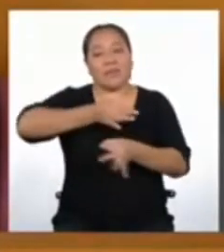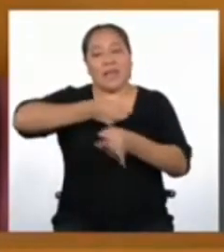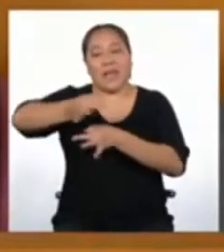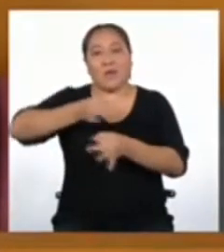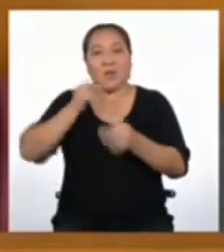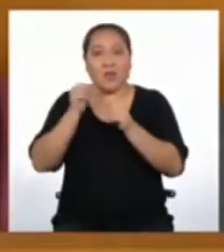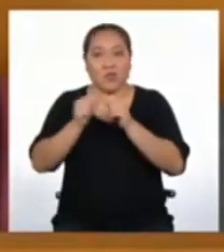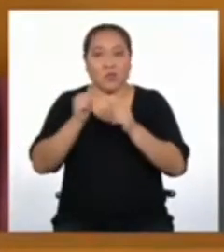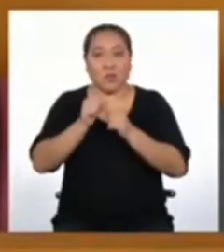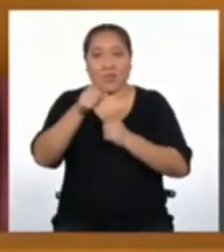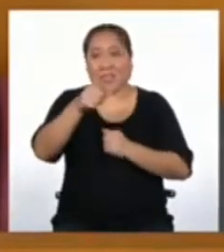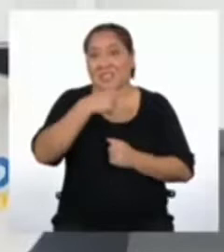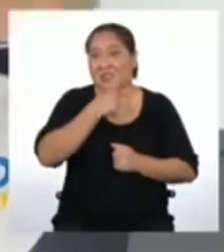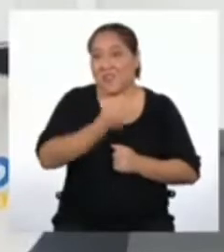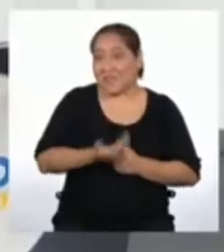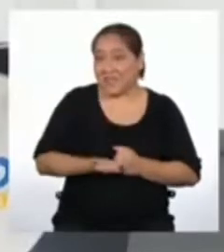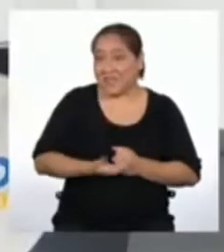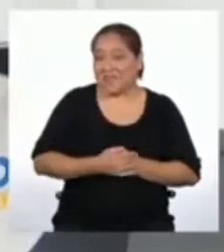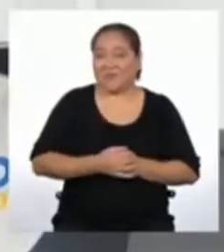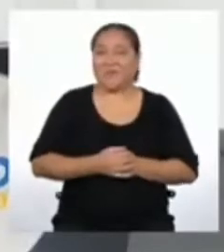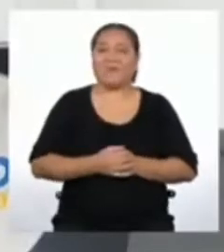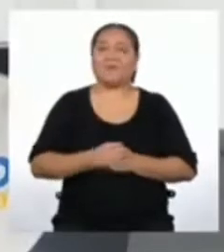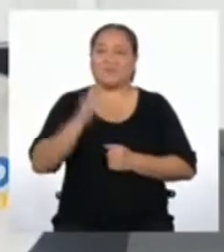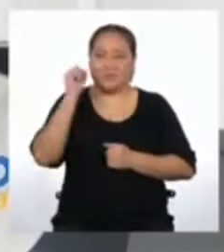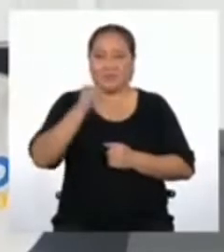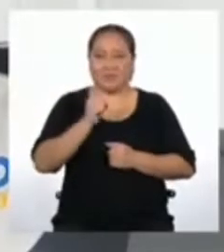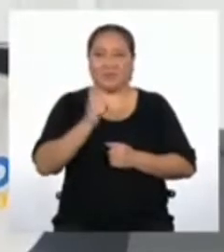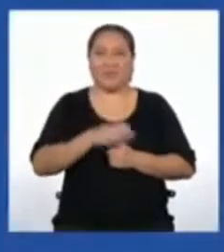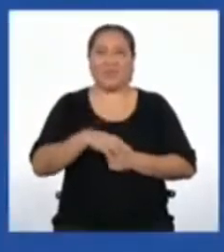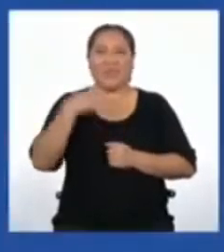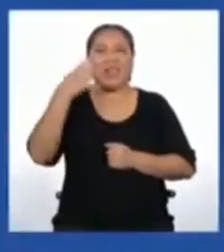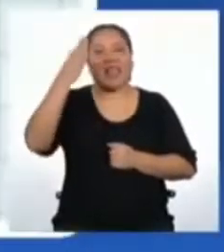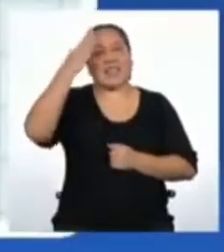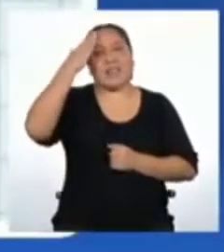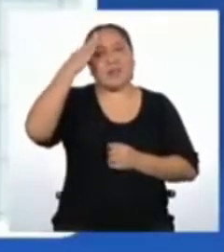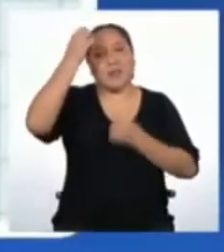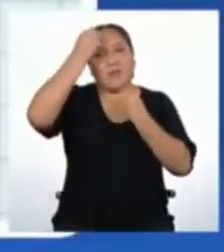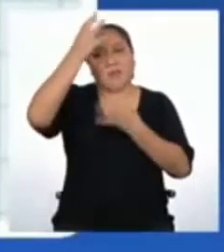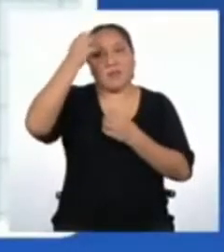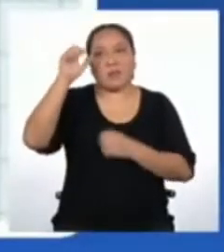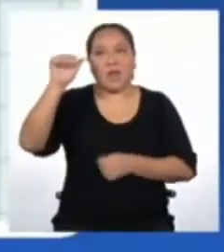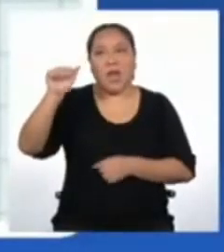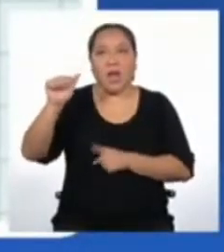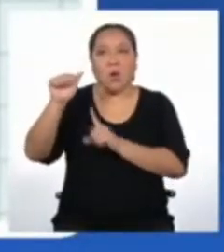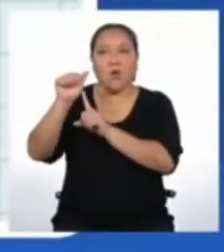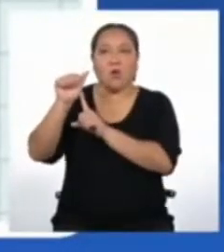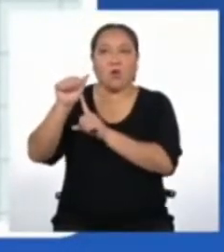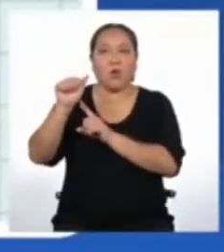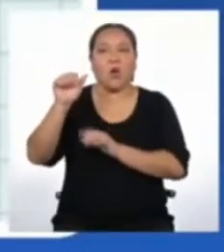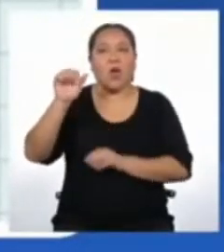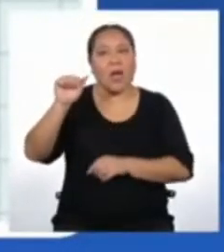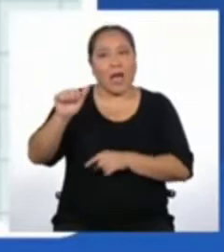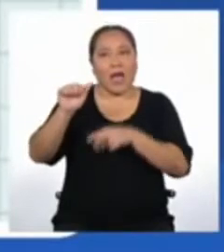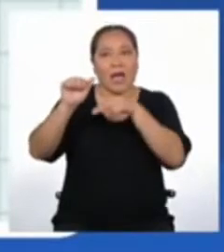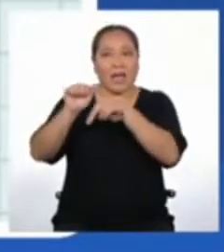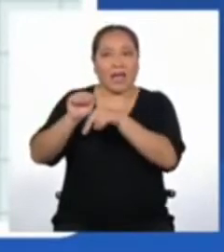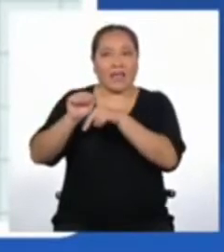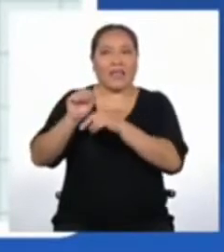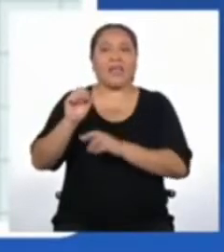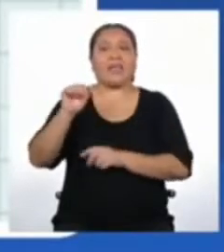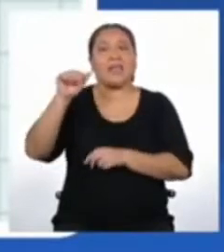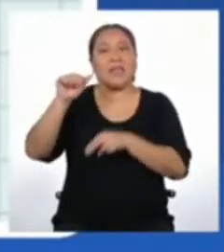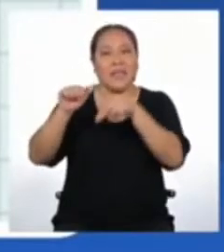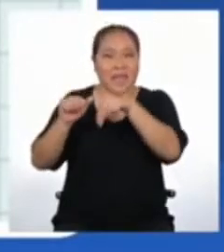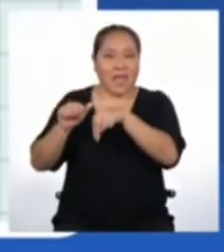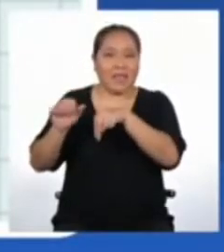términos. ¿Te encargas, Yanira? Ahí vamos. Ya tenemos nuestros elementos a sub 1, a sub n y nuestro número enésimo, que sería